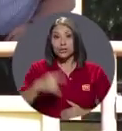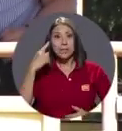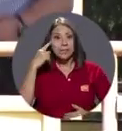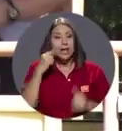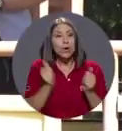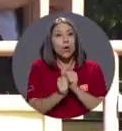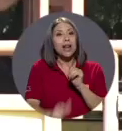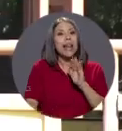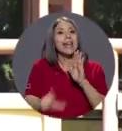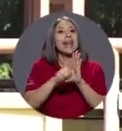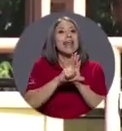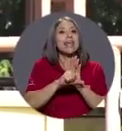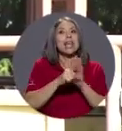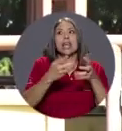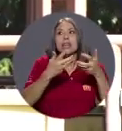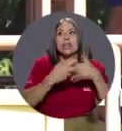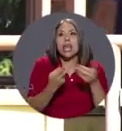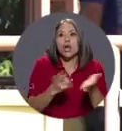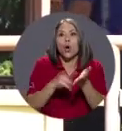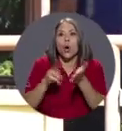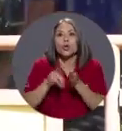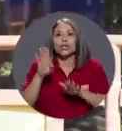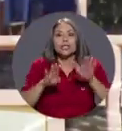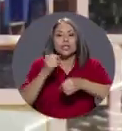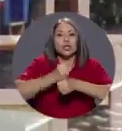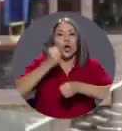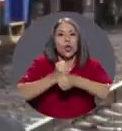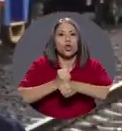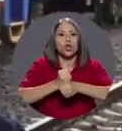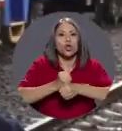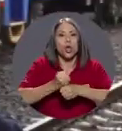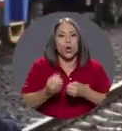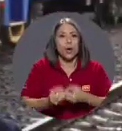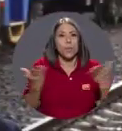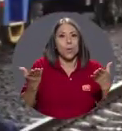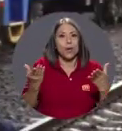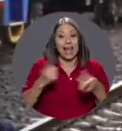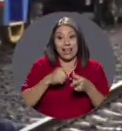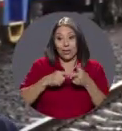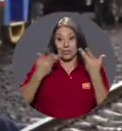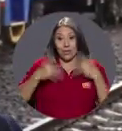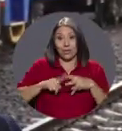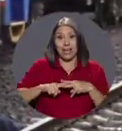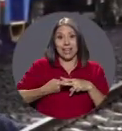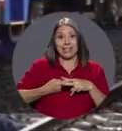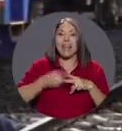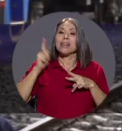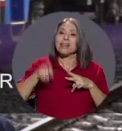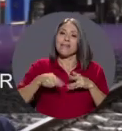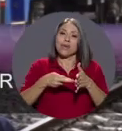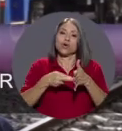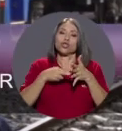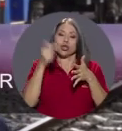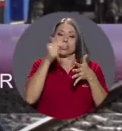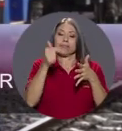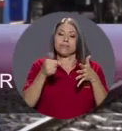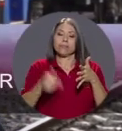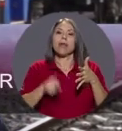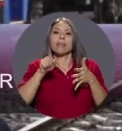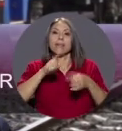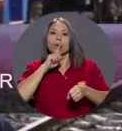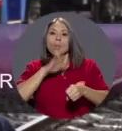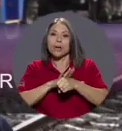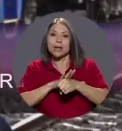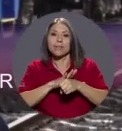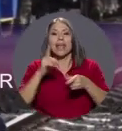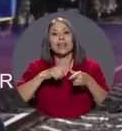planteado que sea por medio de la Ley de Concesión de Obra Pública, al yo dar orden de inicio tiene que entrar un proceso de cumplimiento de condiciones precedentes, por